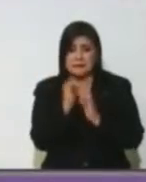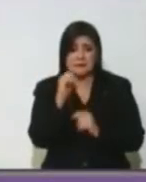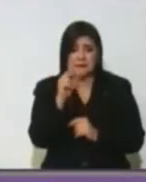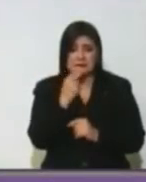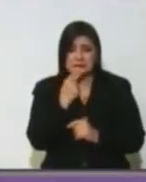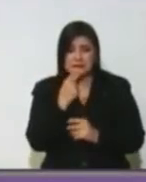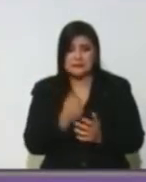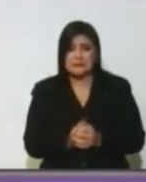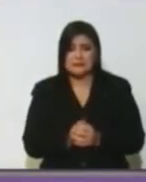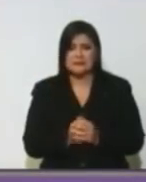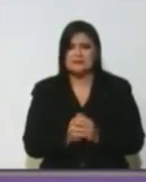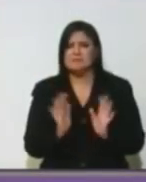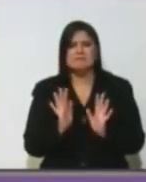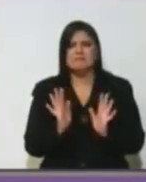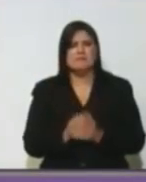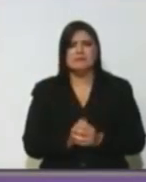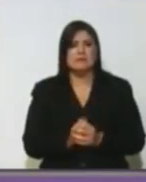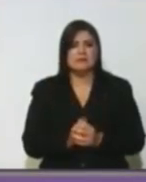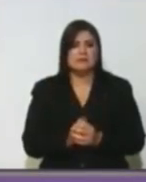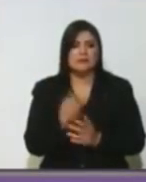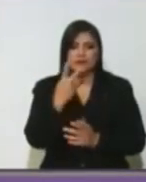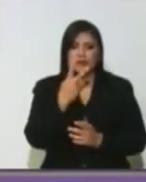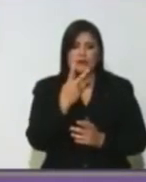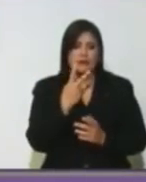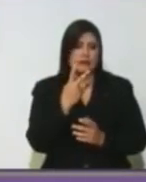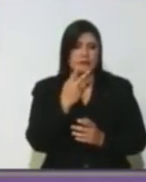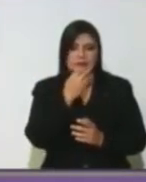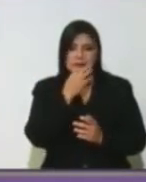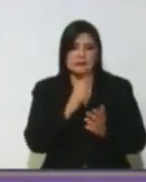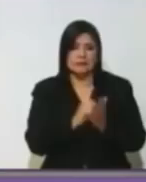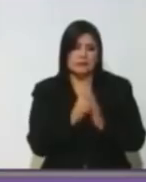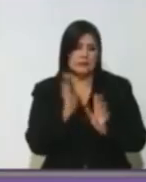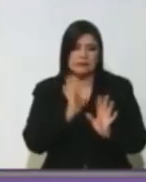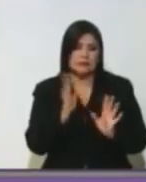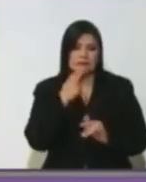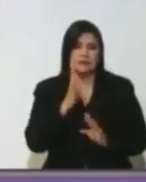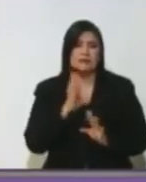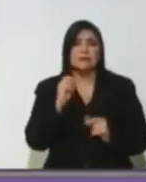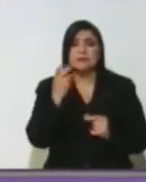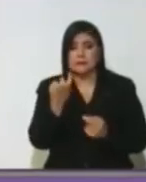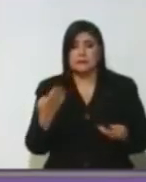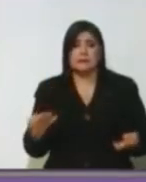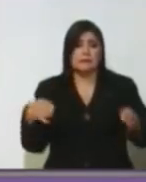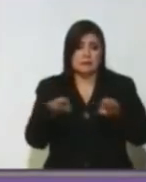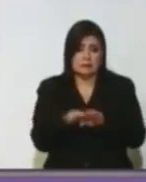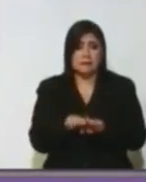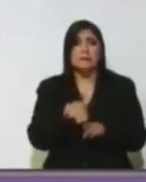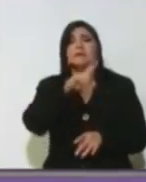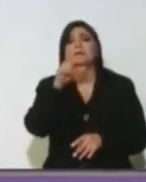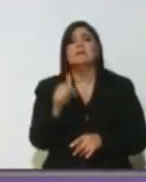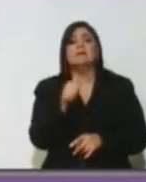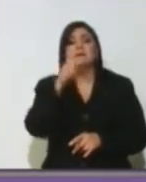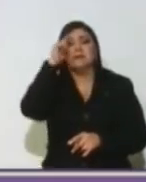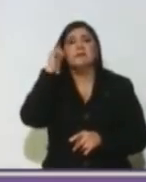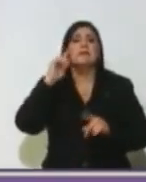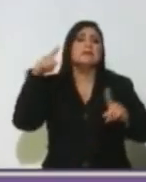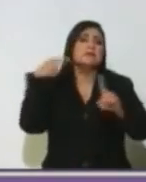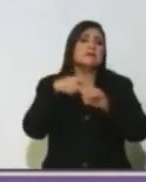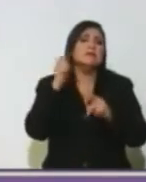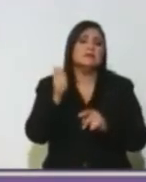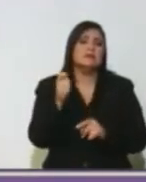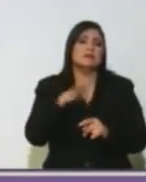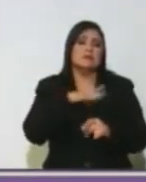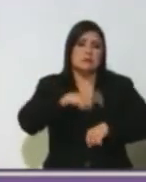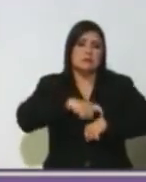no son dos segundos los utilizamos o no no con esto damos cerrado y lo que corresponde a el